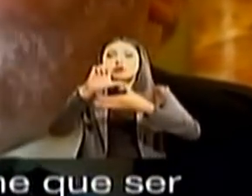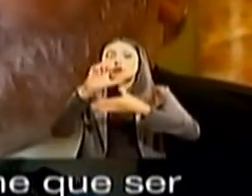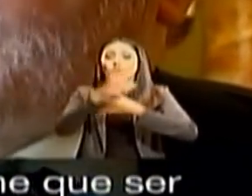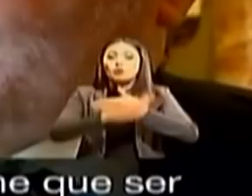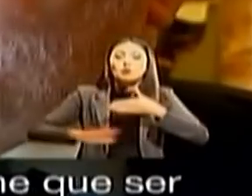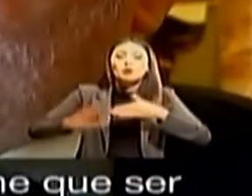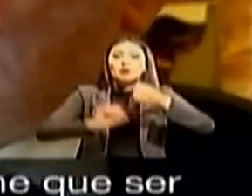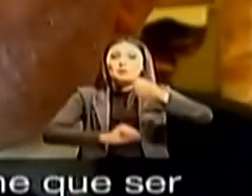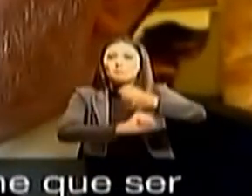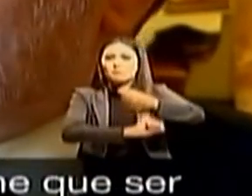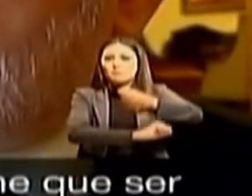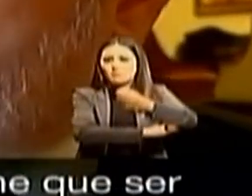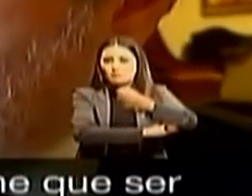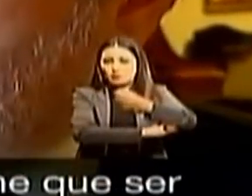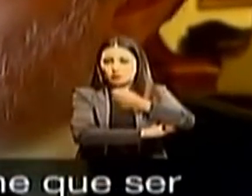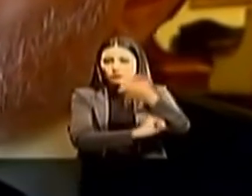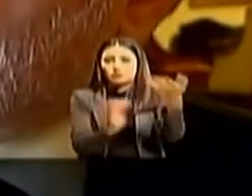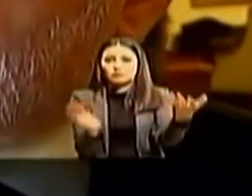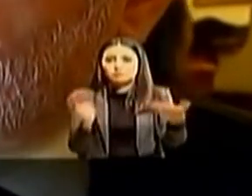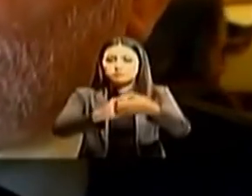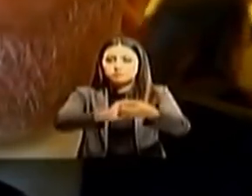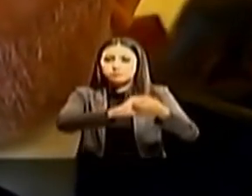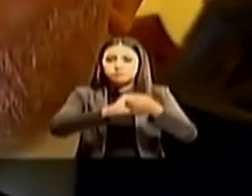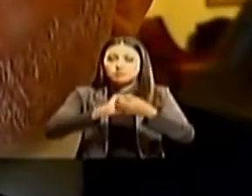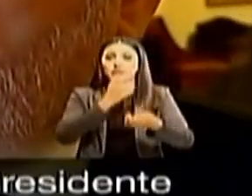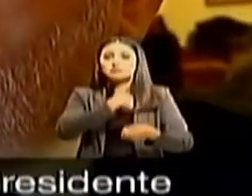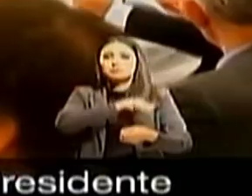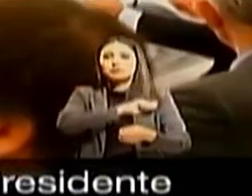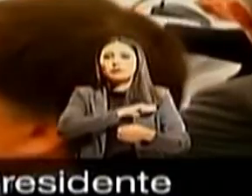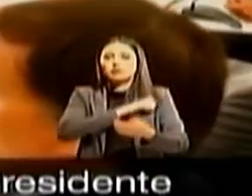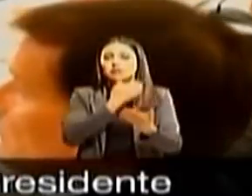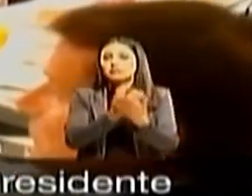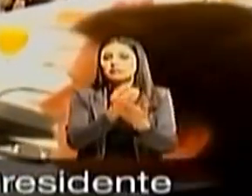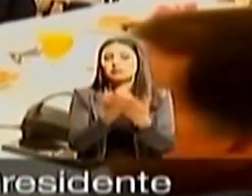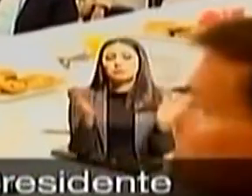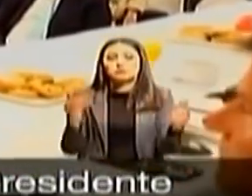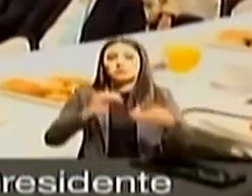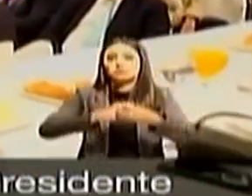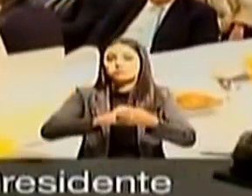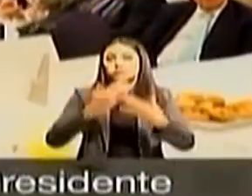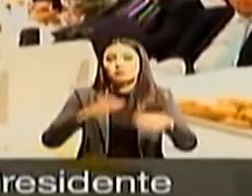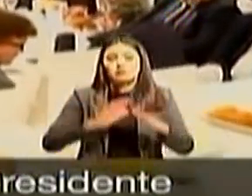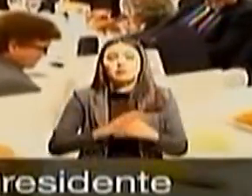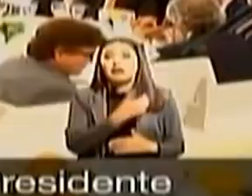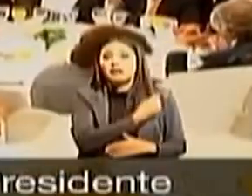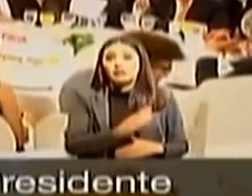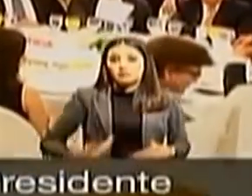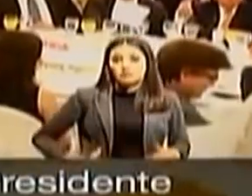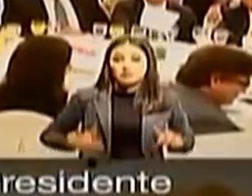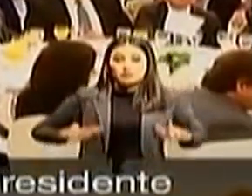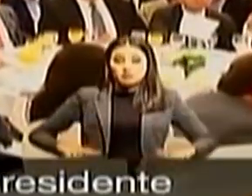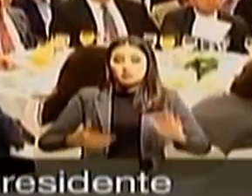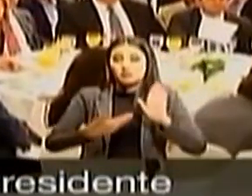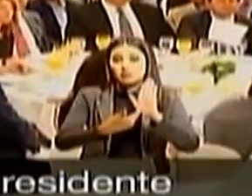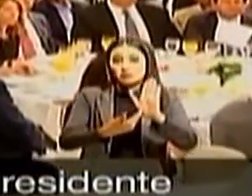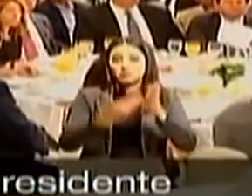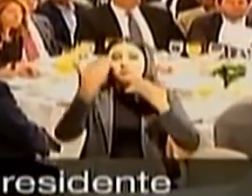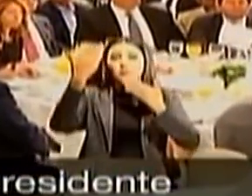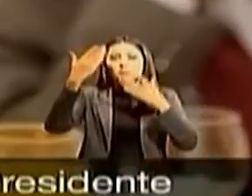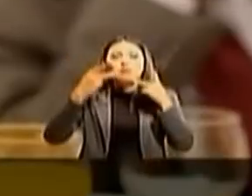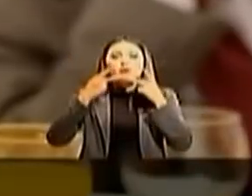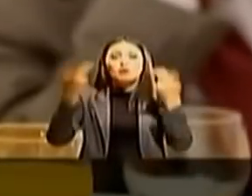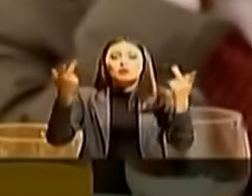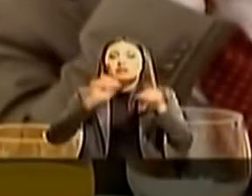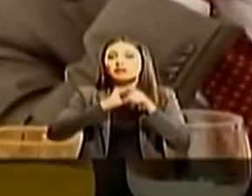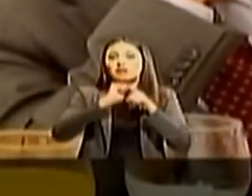brazo fundamental de la economía española en el entorno europeo. Con un discurso conciliador, el presidente expuso las políticas implementadas